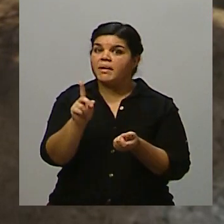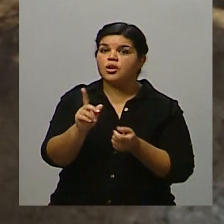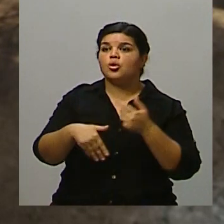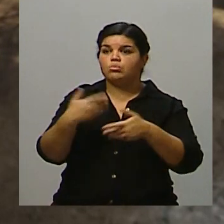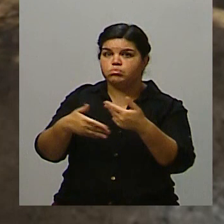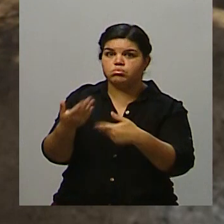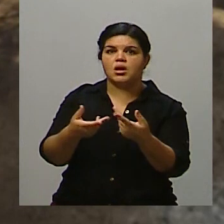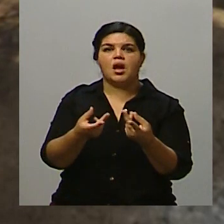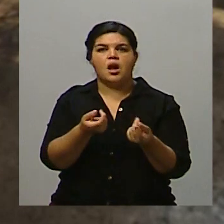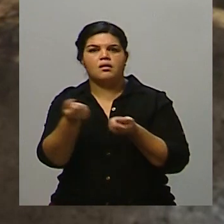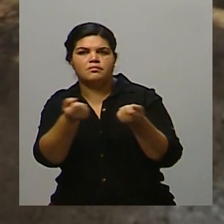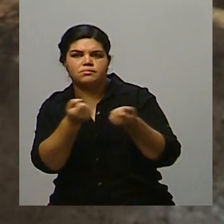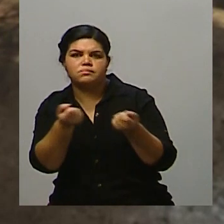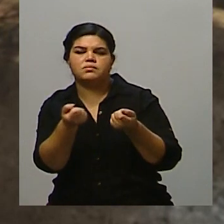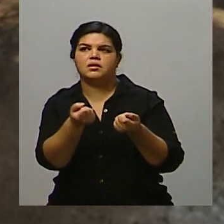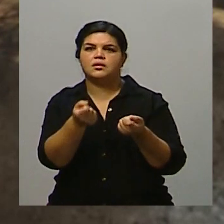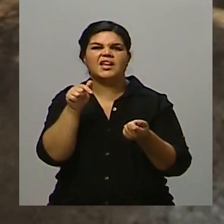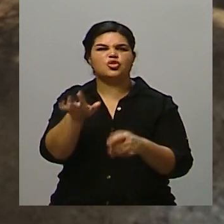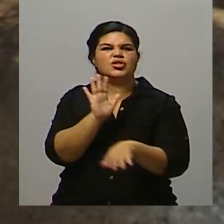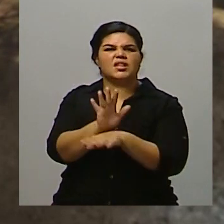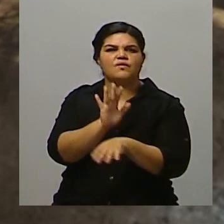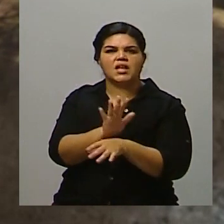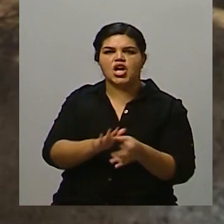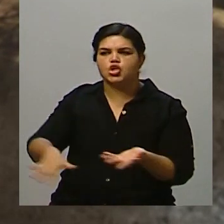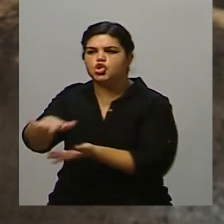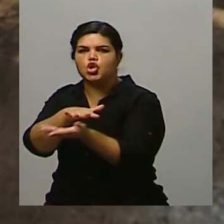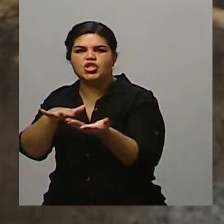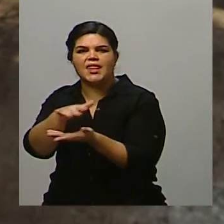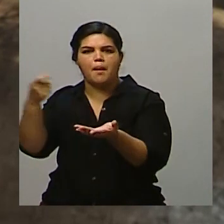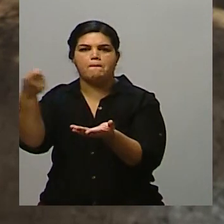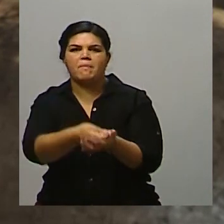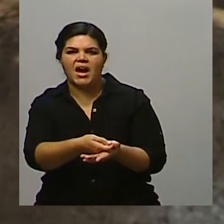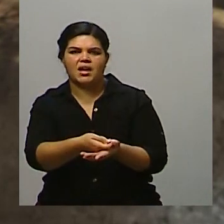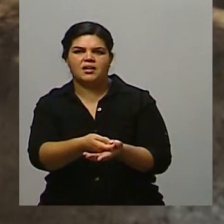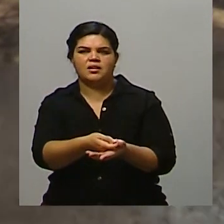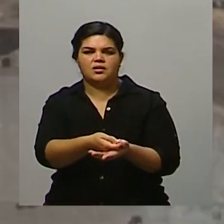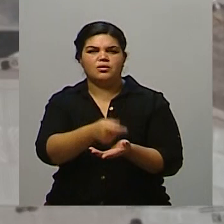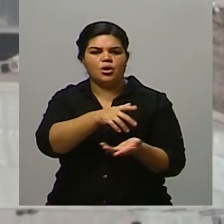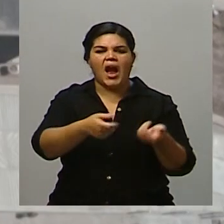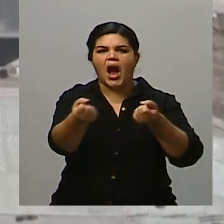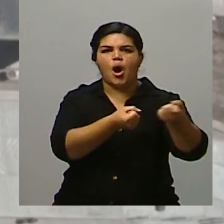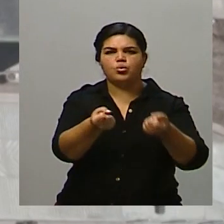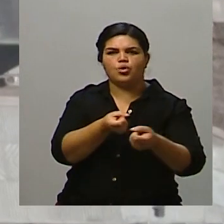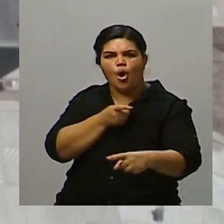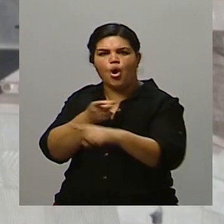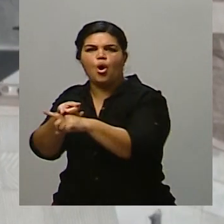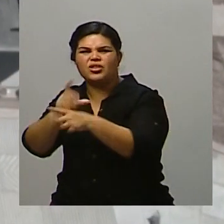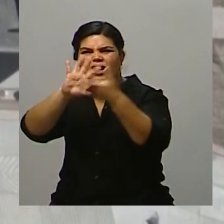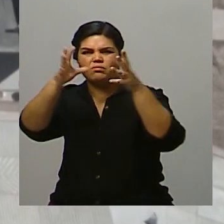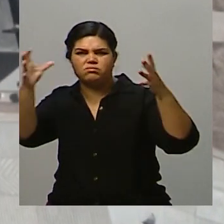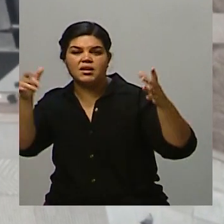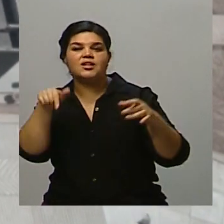un montón de otros costos que quizás no están contemplados dentro de lo que la persona va a erogar. Por ejemplo, va a generar más